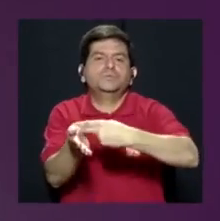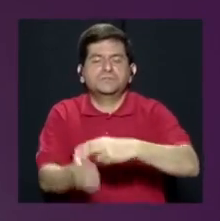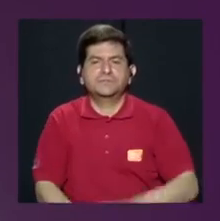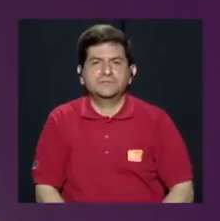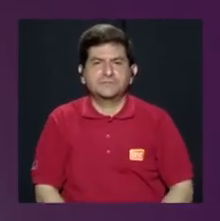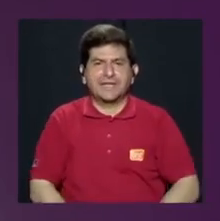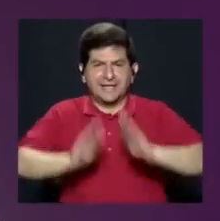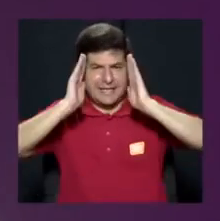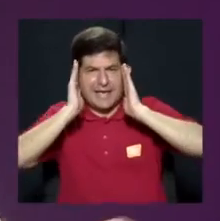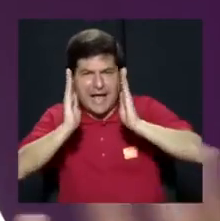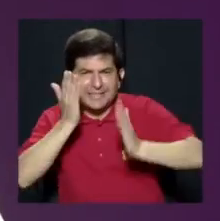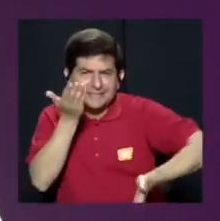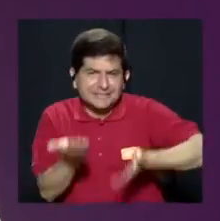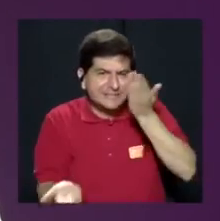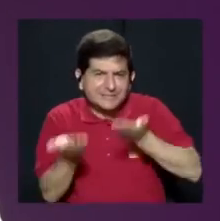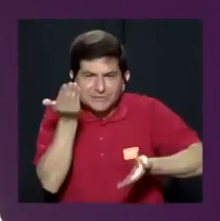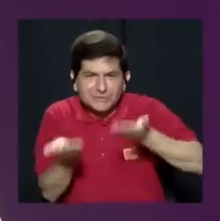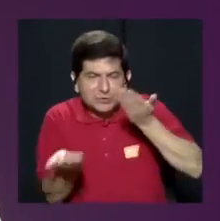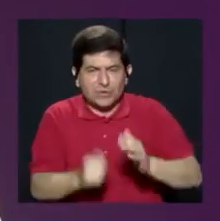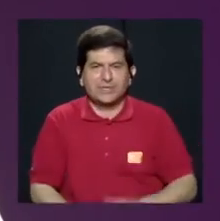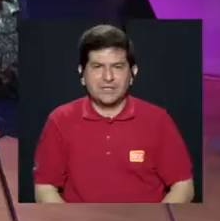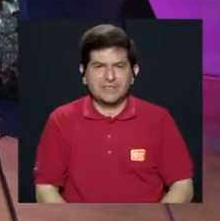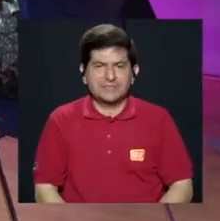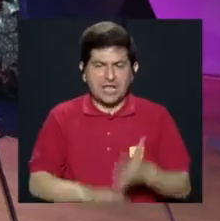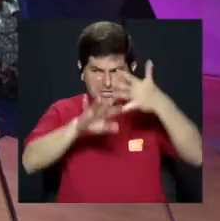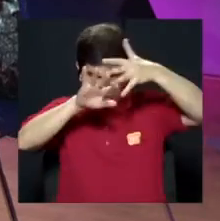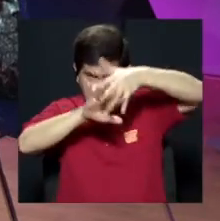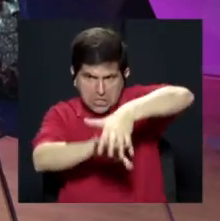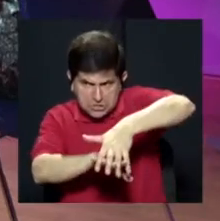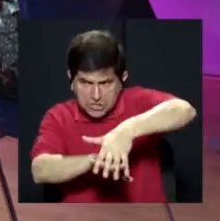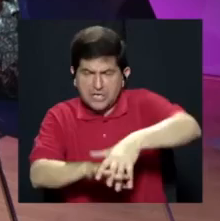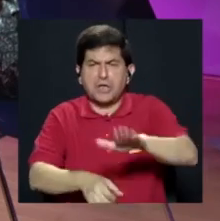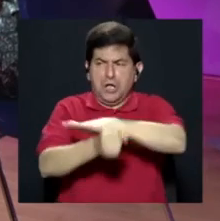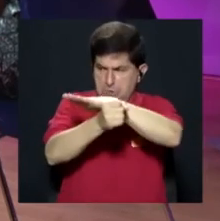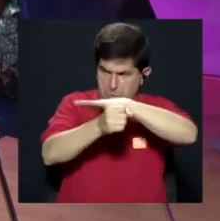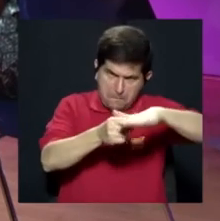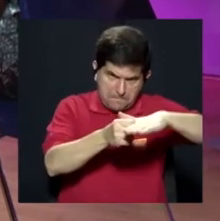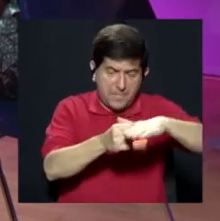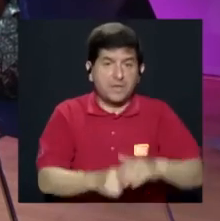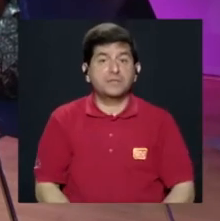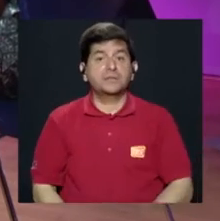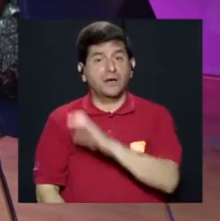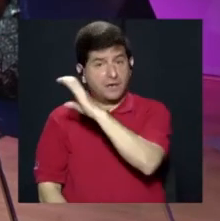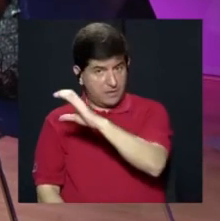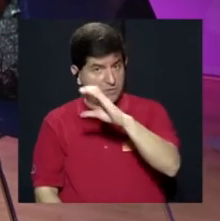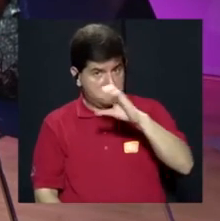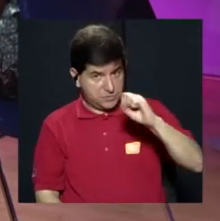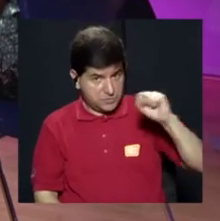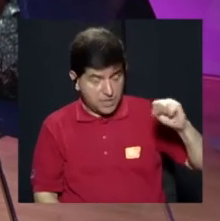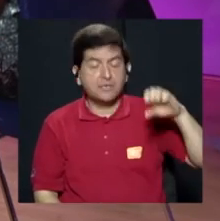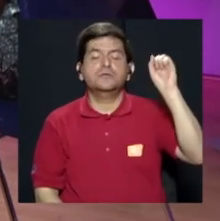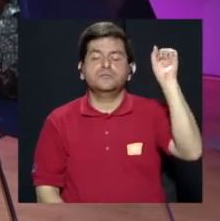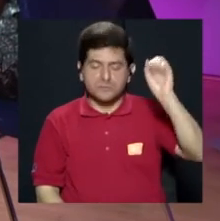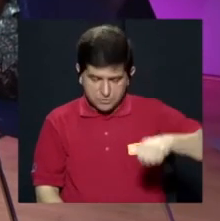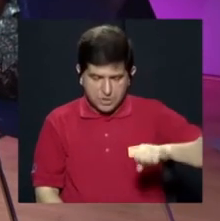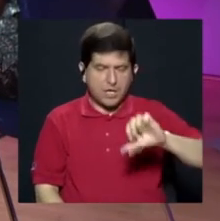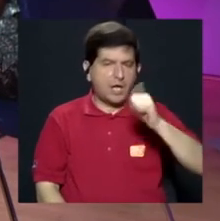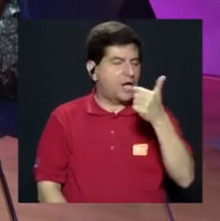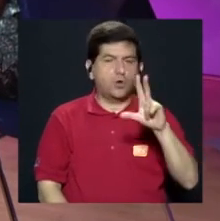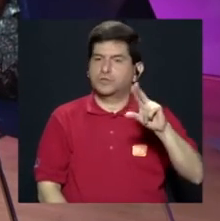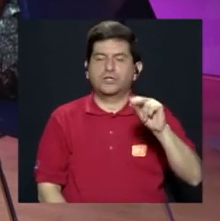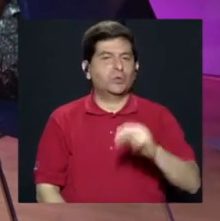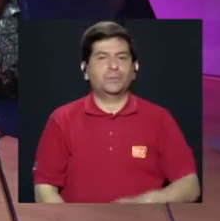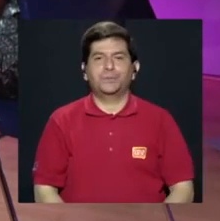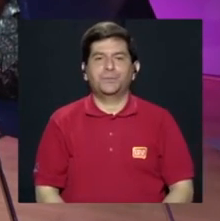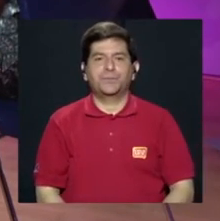un abordaje tal vez más integral y más completo. ¿De la Caja del Seguro Social? De la Caja del Seguro Social y en otras no.